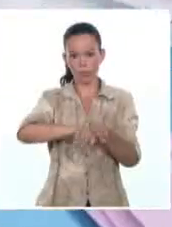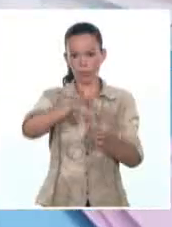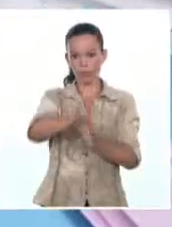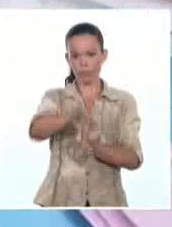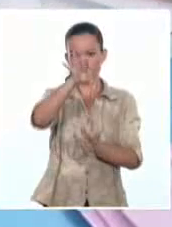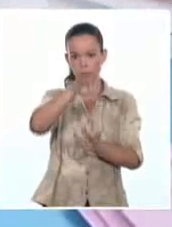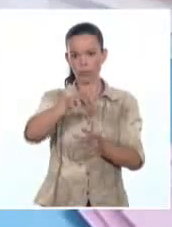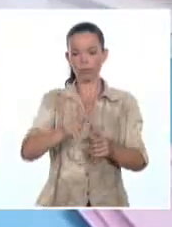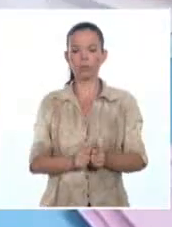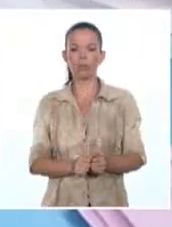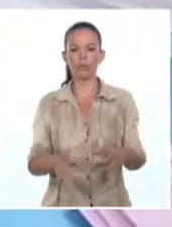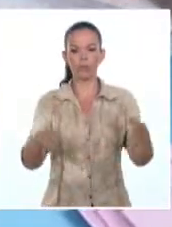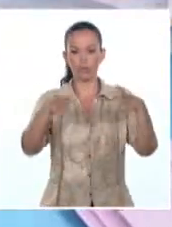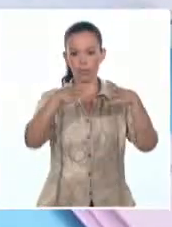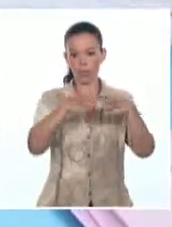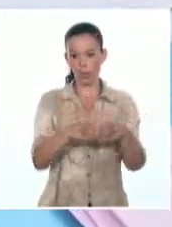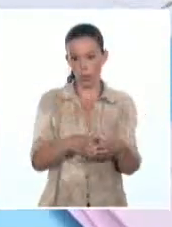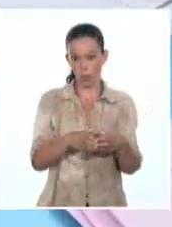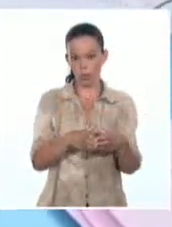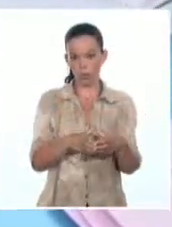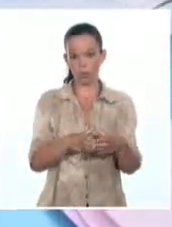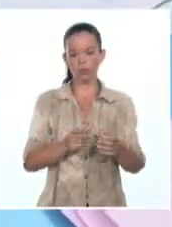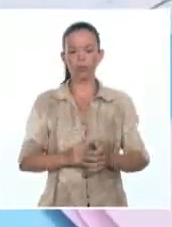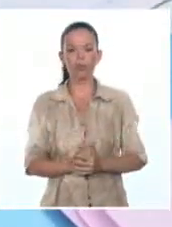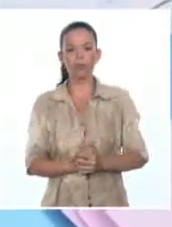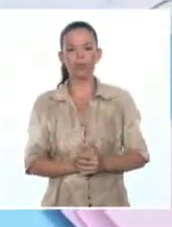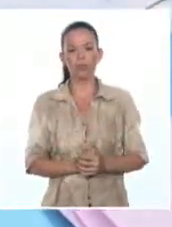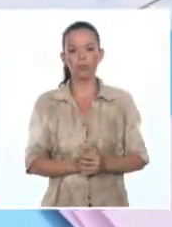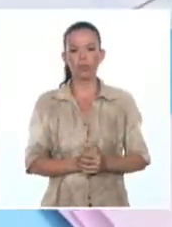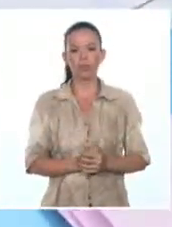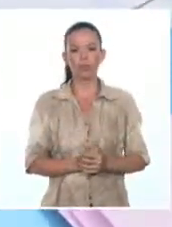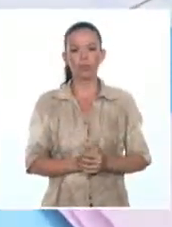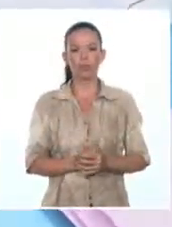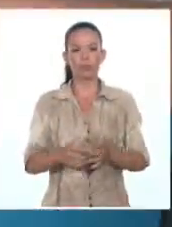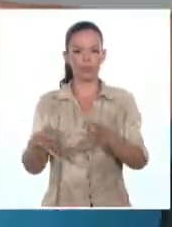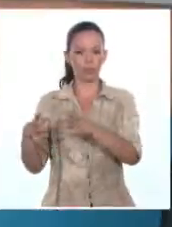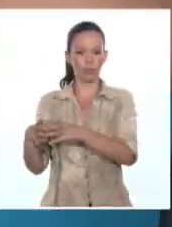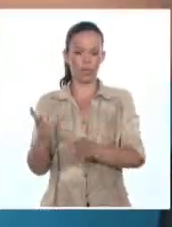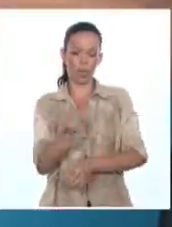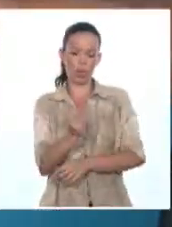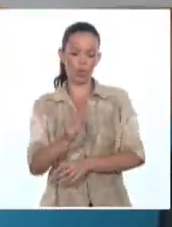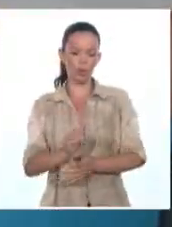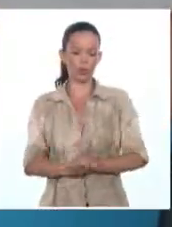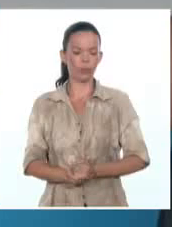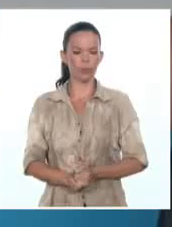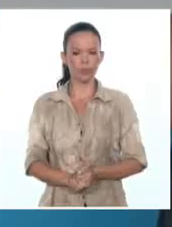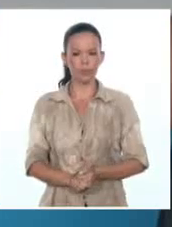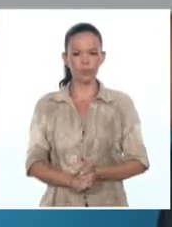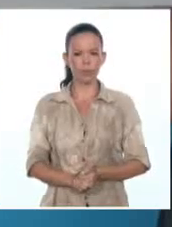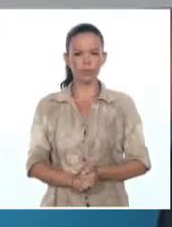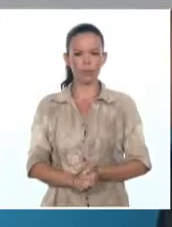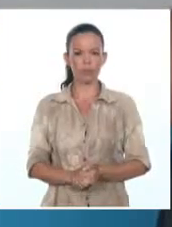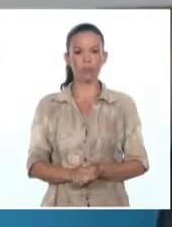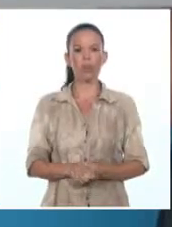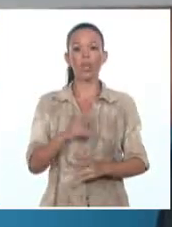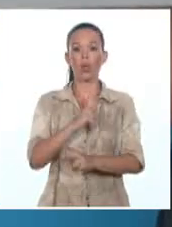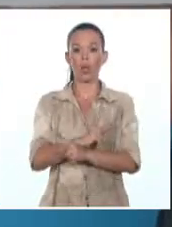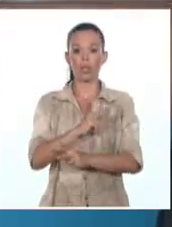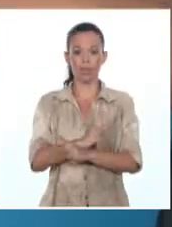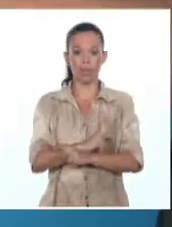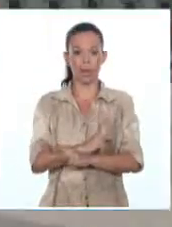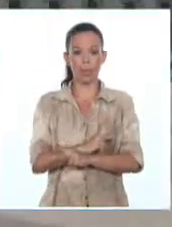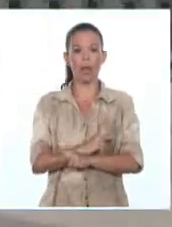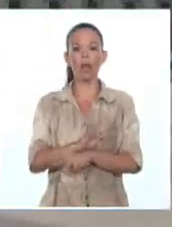del partido Movimiento Semilla, y Sandra Torres, de la Unidad Nacional de la Esperanza. Guatemala vive momentos de tensión